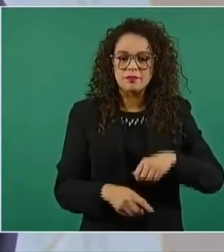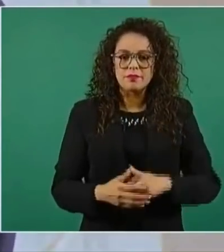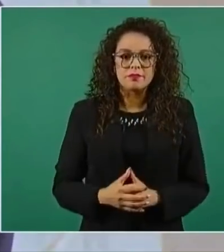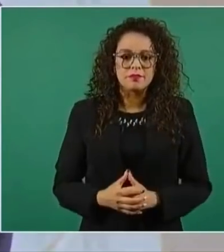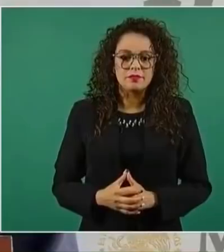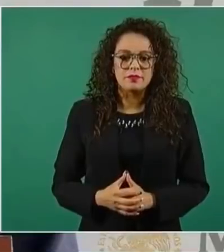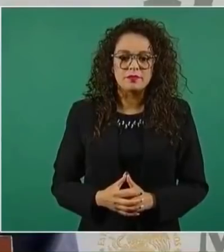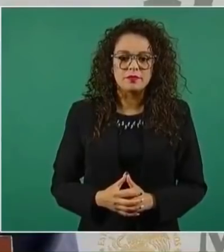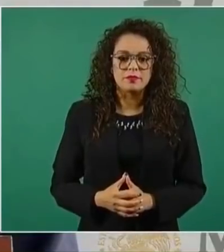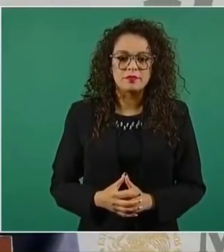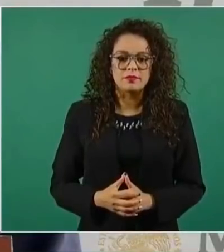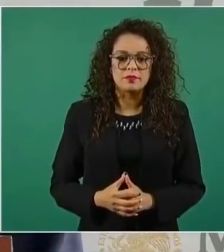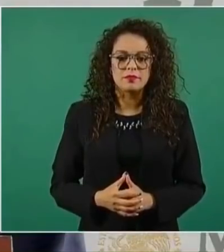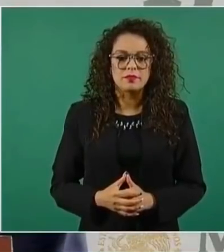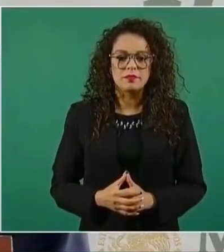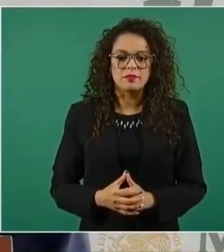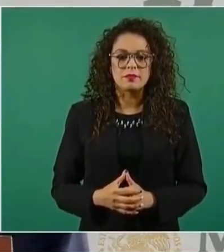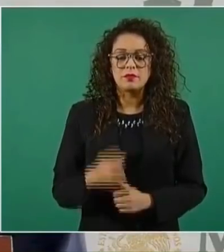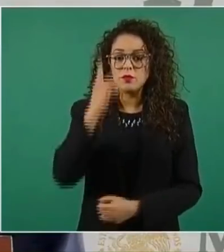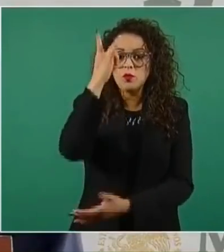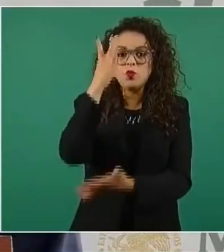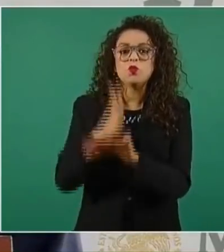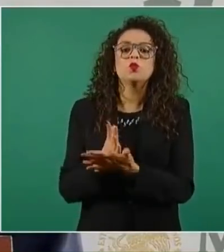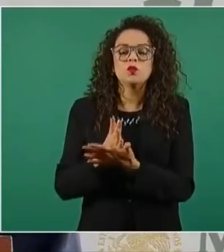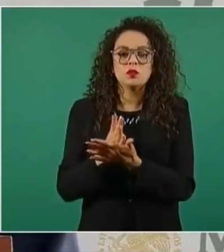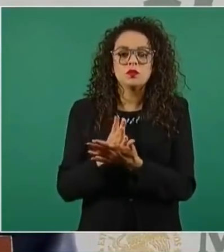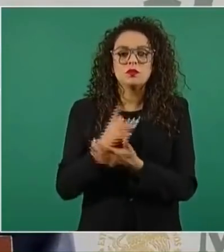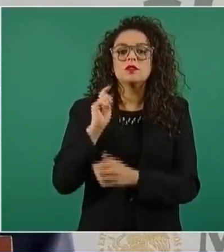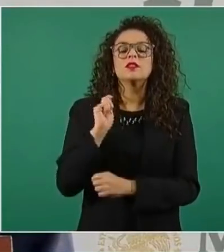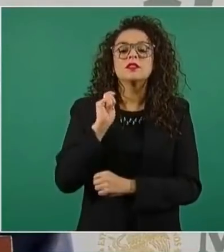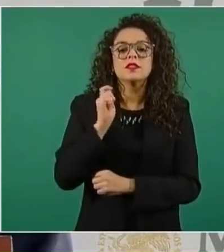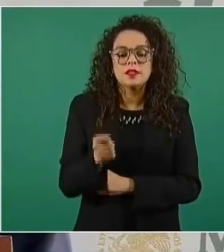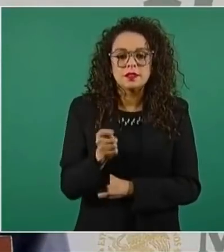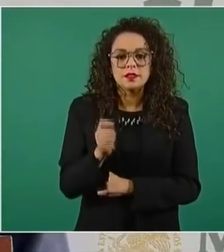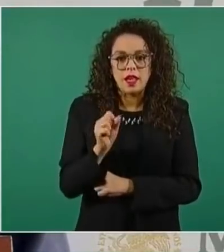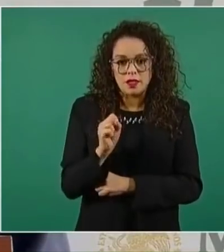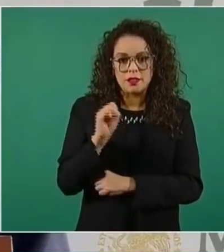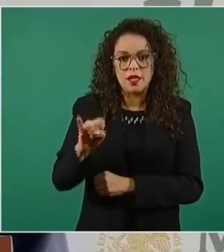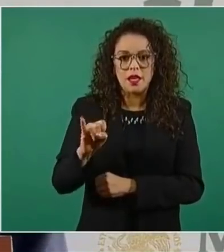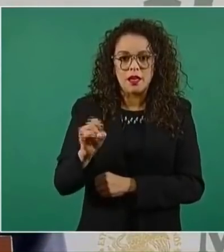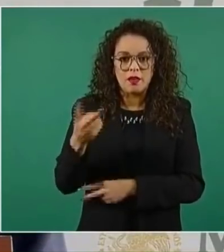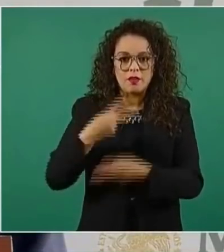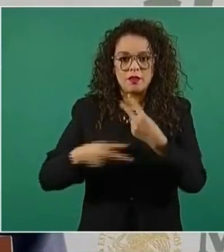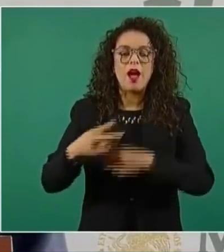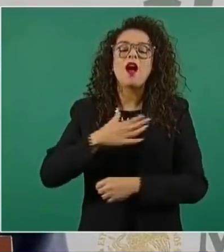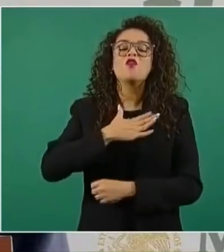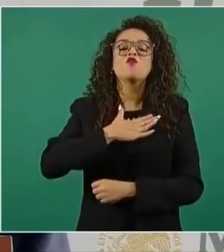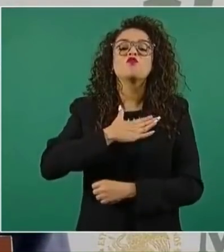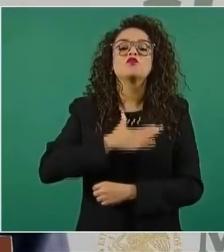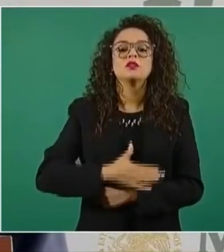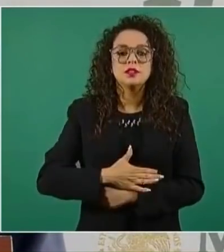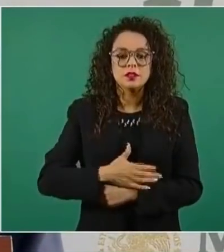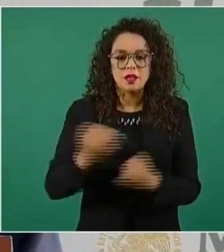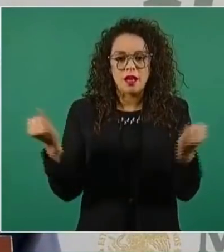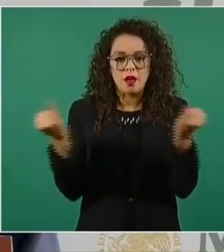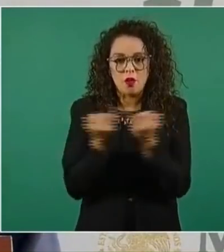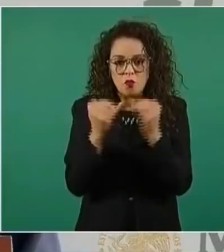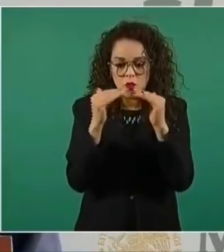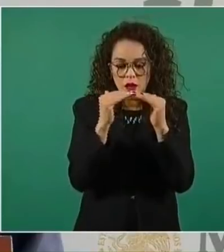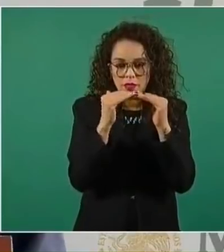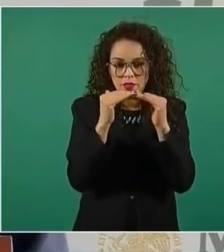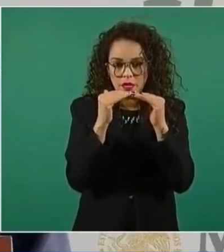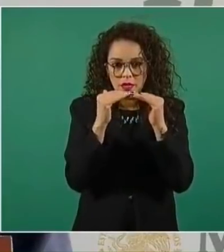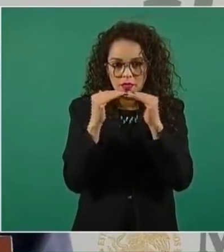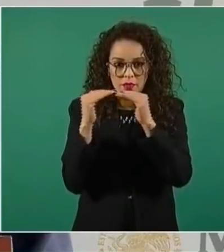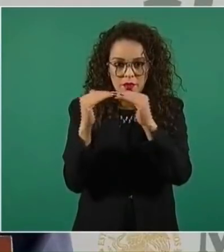discriminación, y que solo reine e impere la justicia, la igualdad,